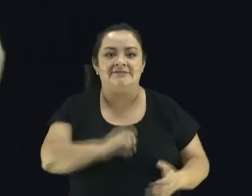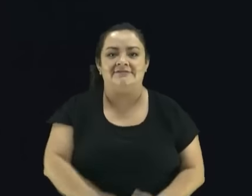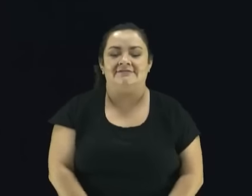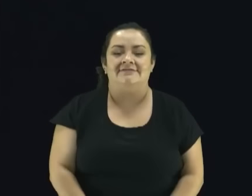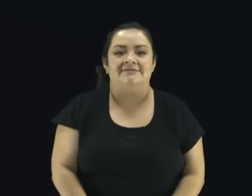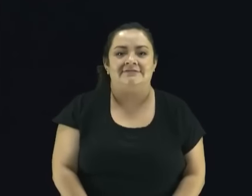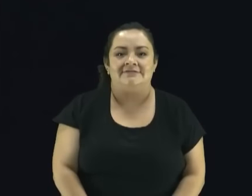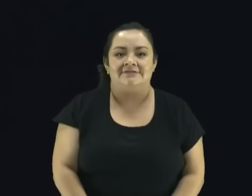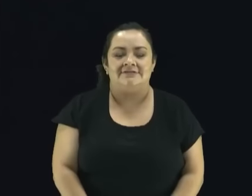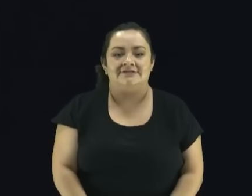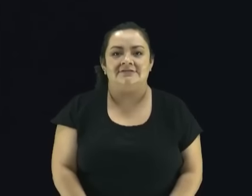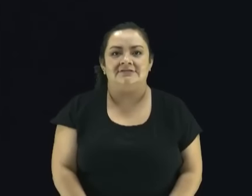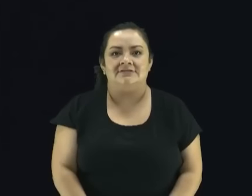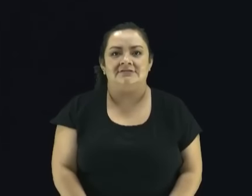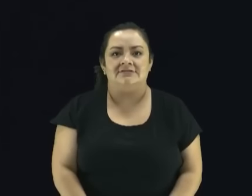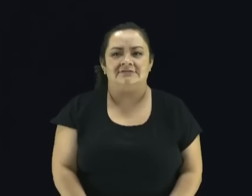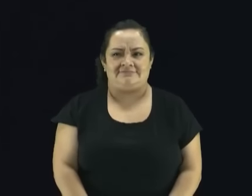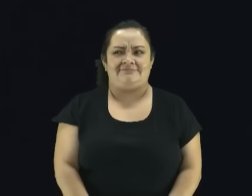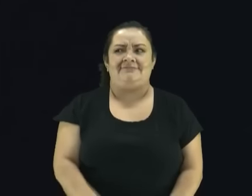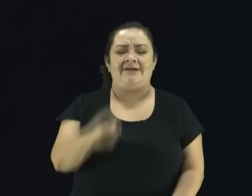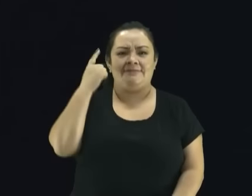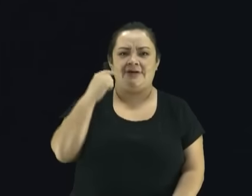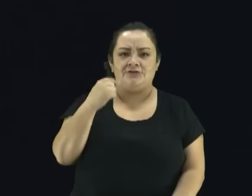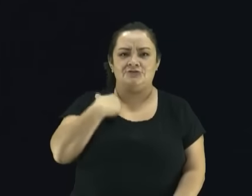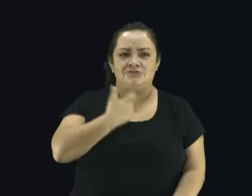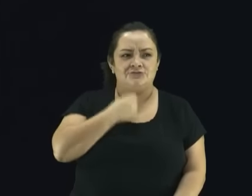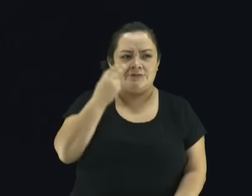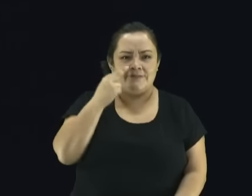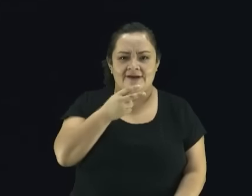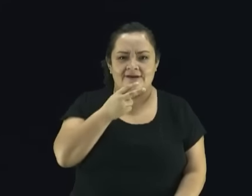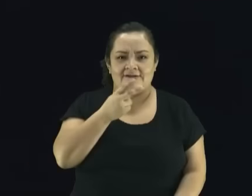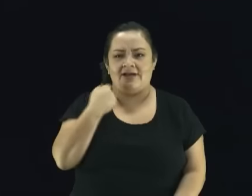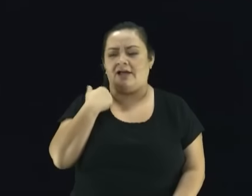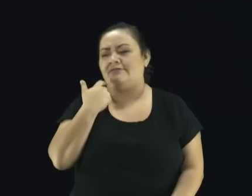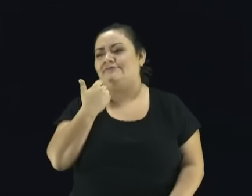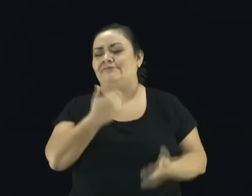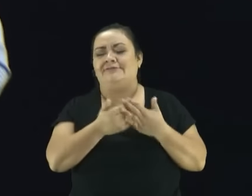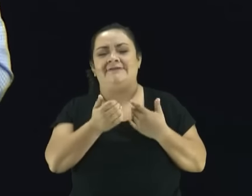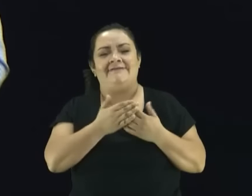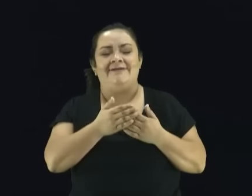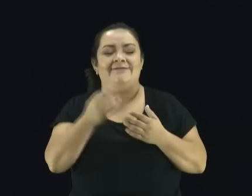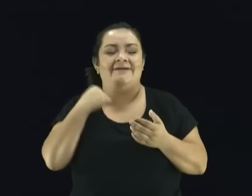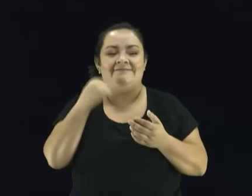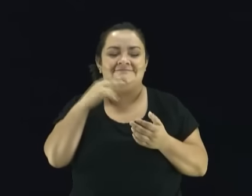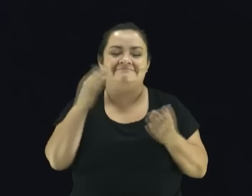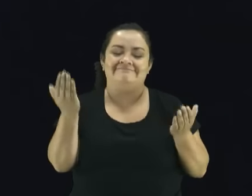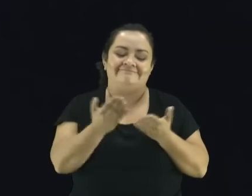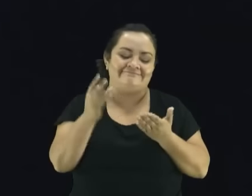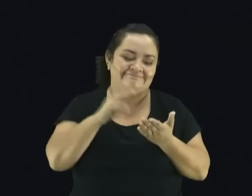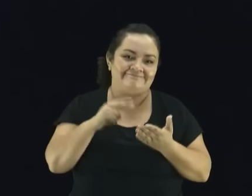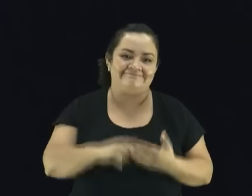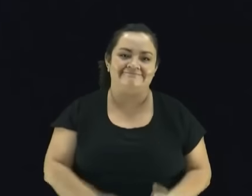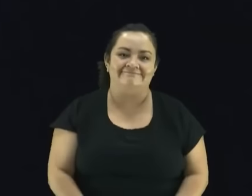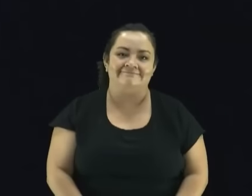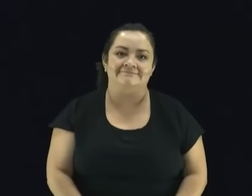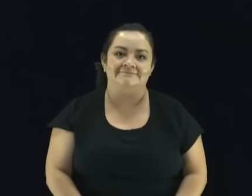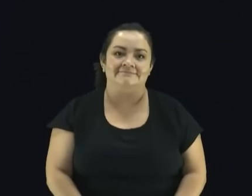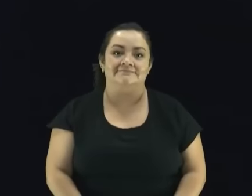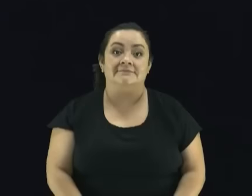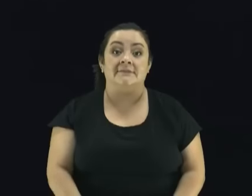a abcar hermano no se queje véalo como inversión vamos a la palabra del señor si es